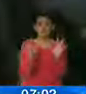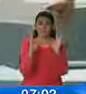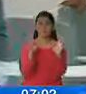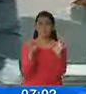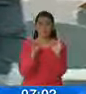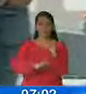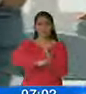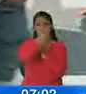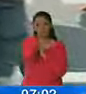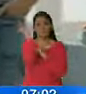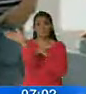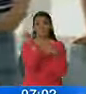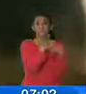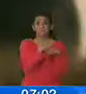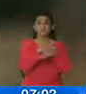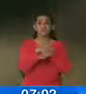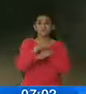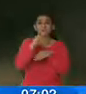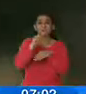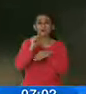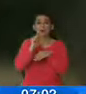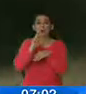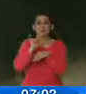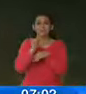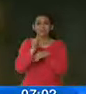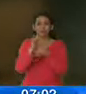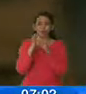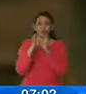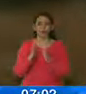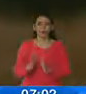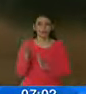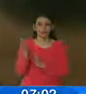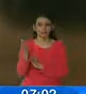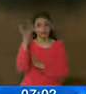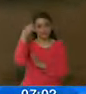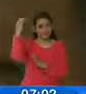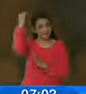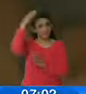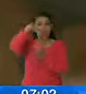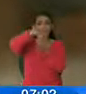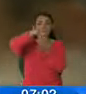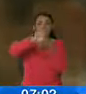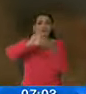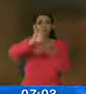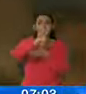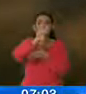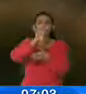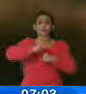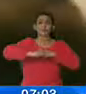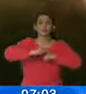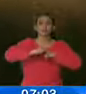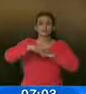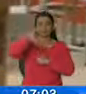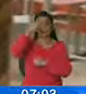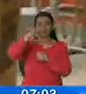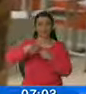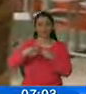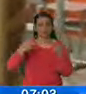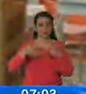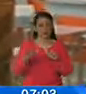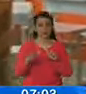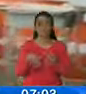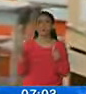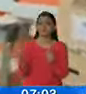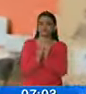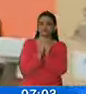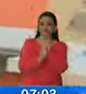ganará. Mauricio Pozo, compañero de fórmula de Cintia Viteri, sufragó en el emblemático colegio 24 de mayo al norte de la capital. Lo